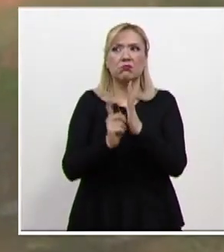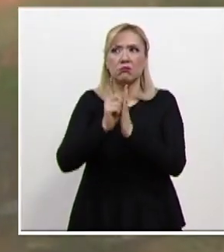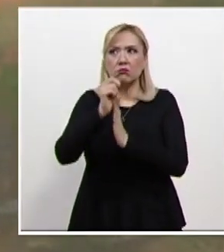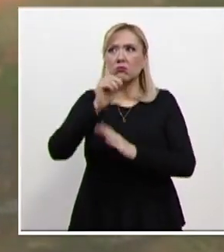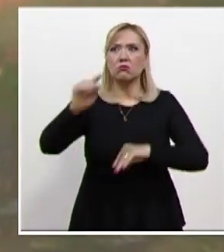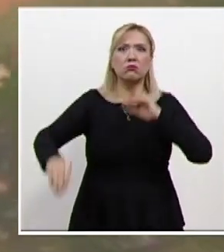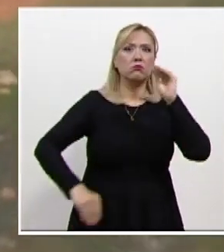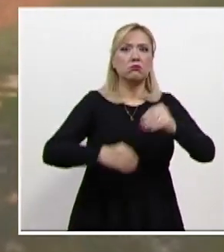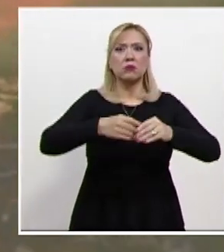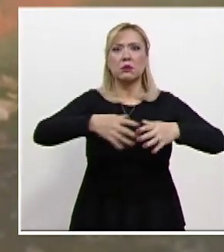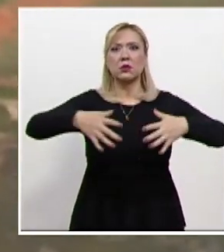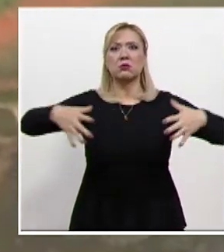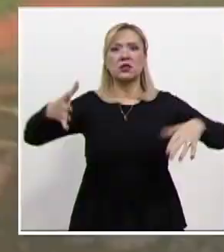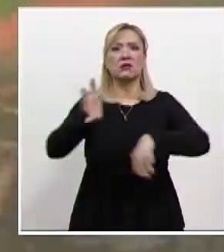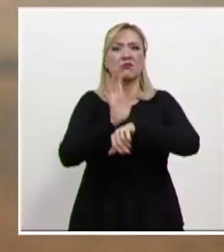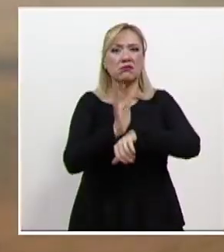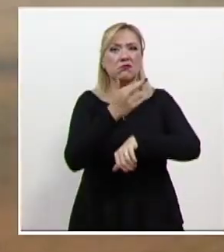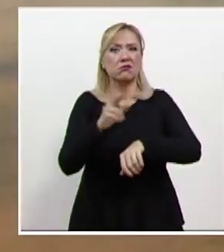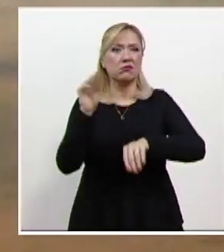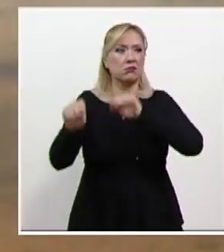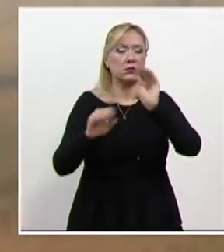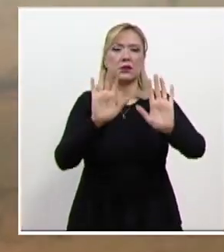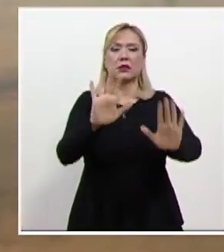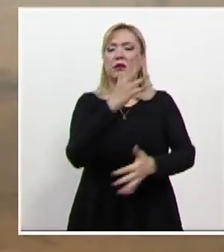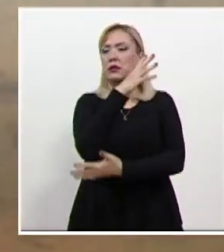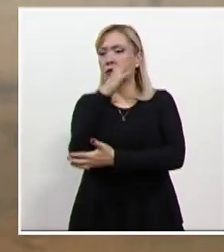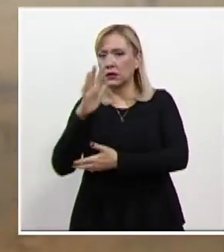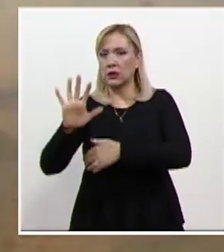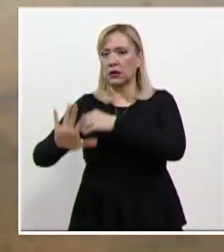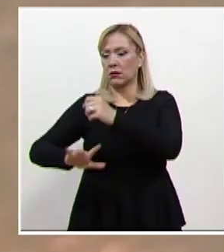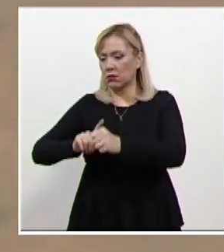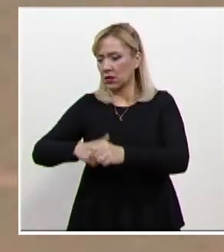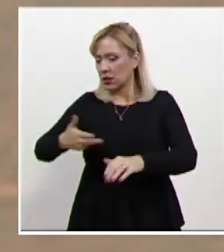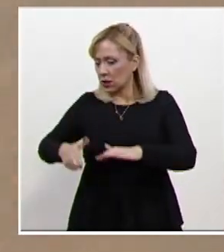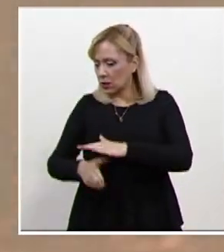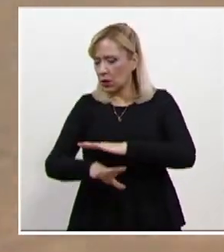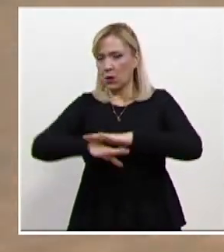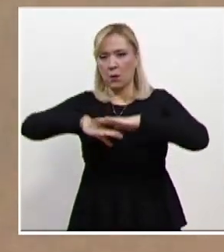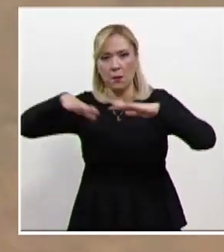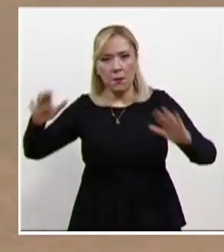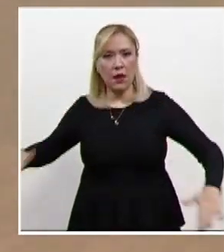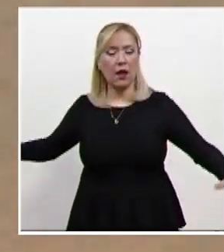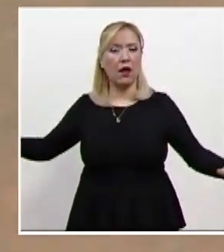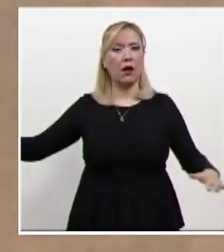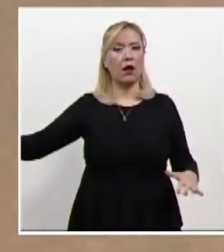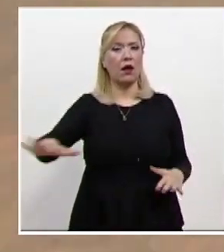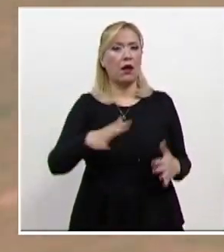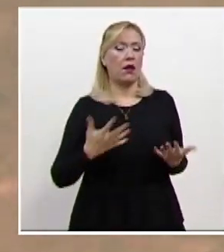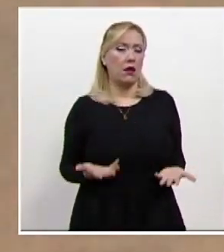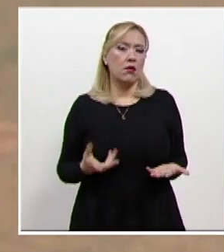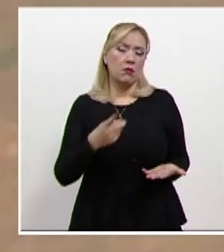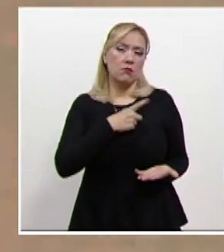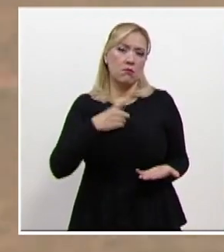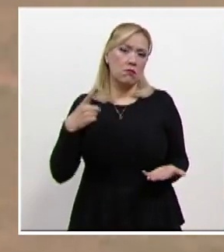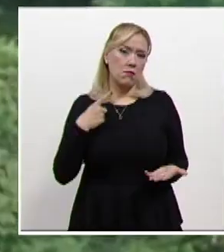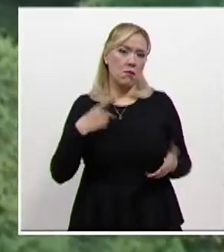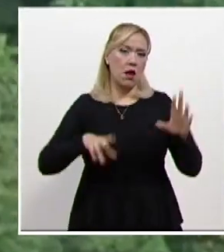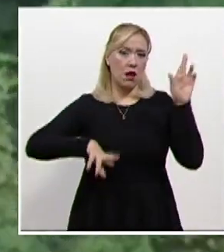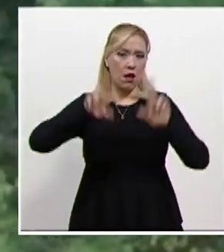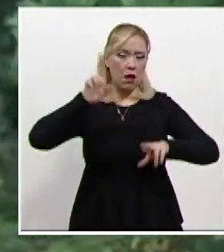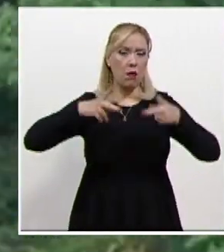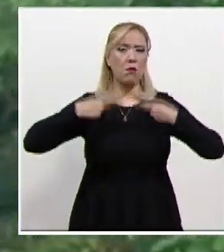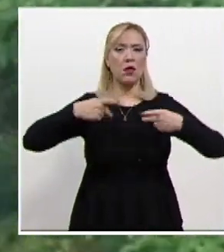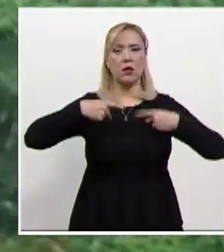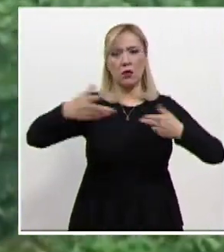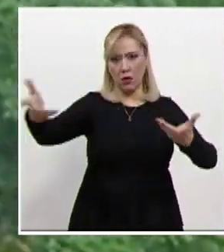mismos que tienen repercusiones en el ecosistema. Por este motivo, el Estado debe garantizar el derecho de participación e información de la